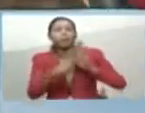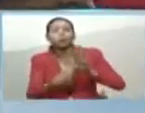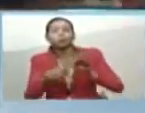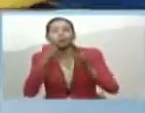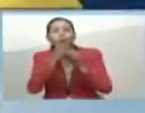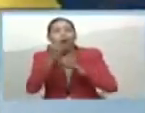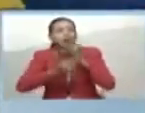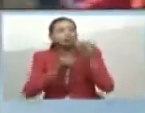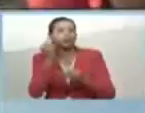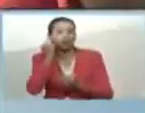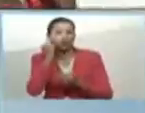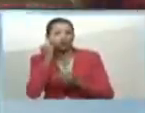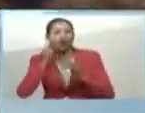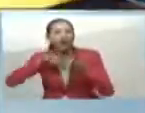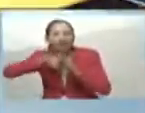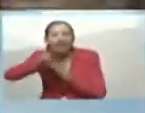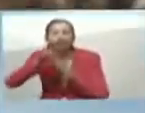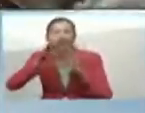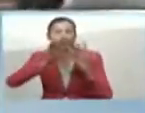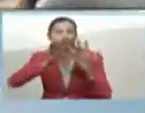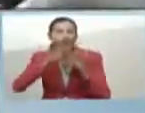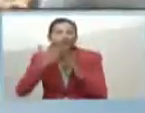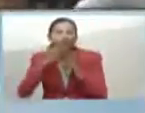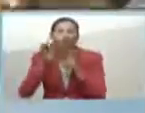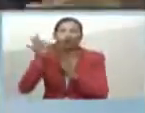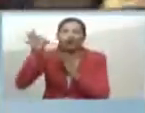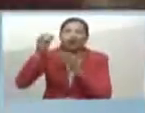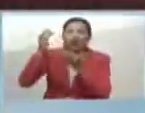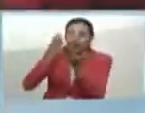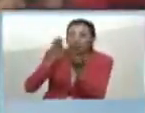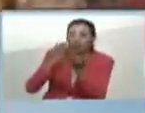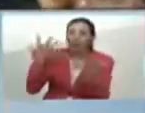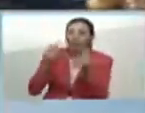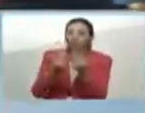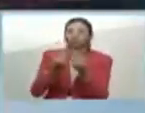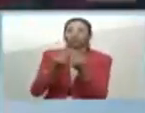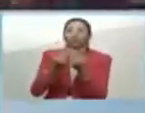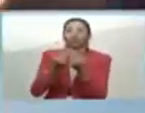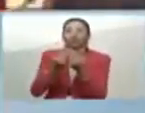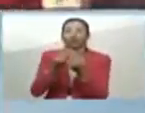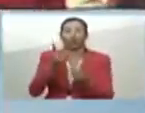barrios, en las barriadas, en las escuelas, con nuestros muchachos.